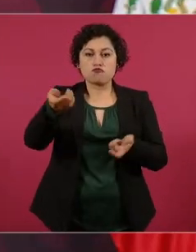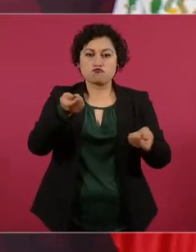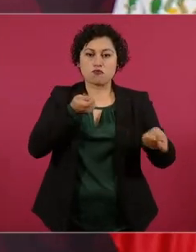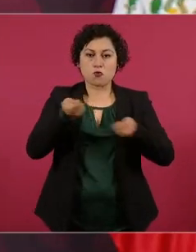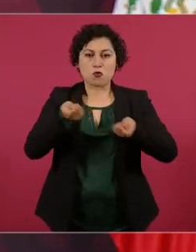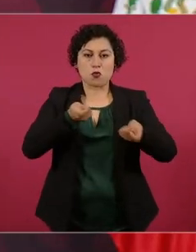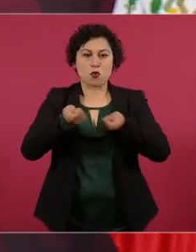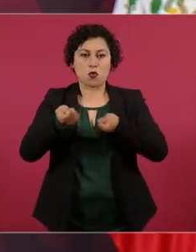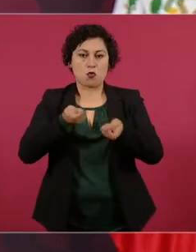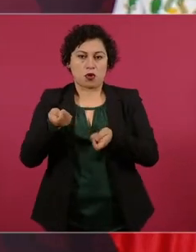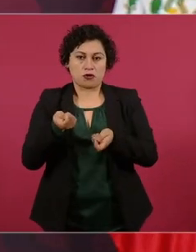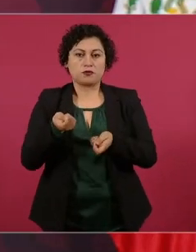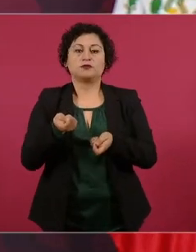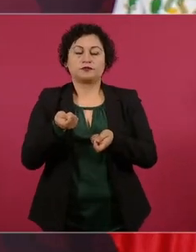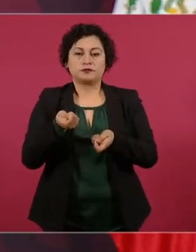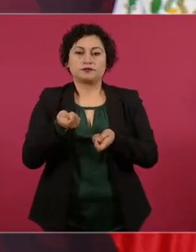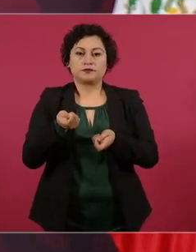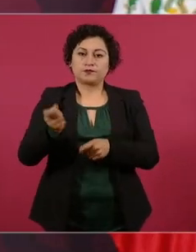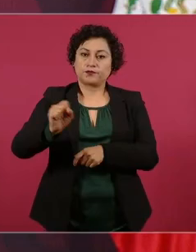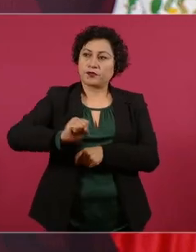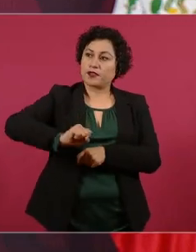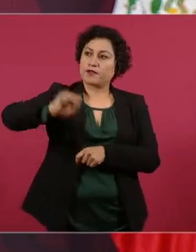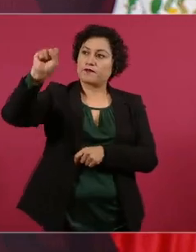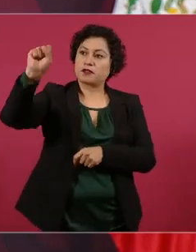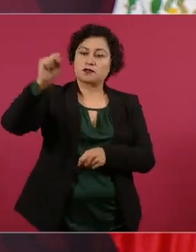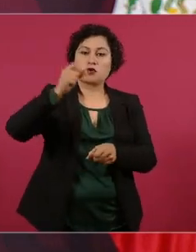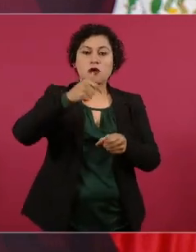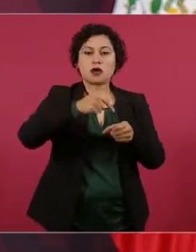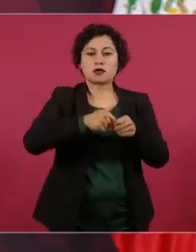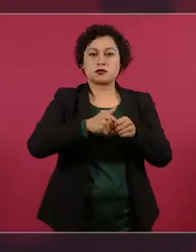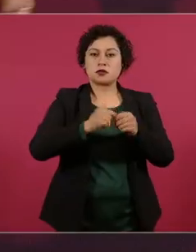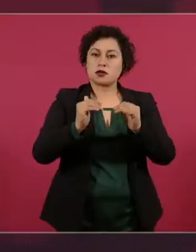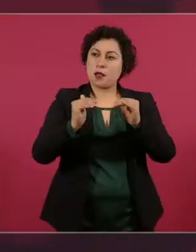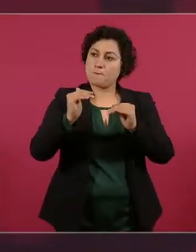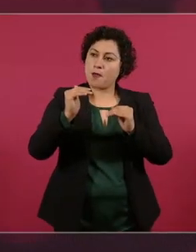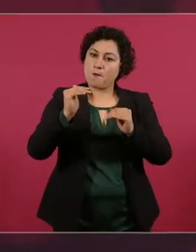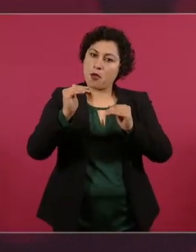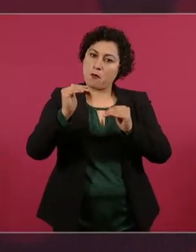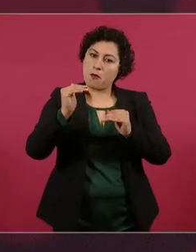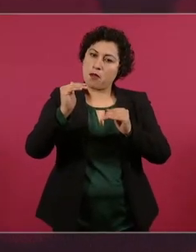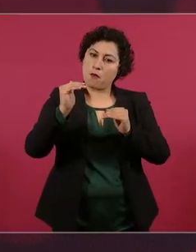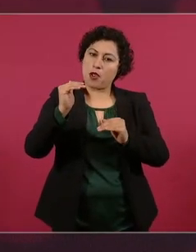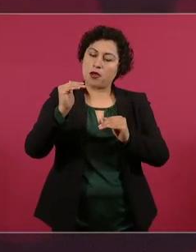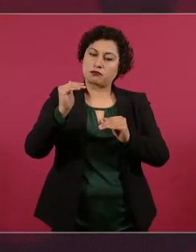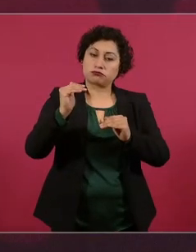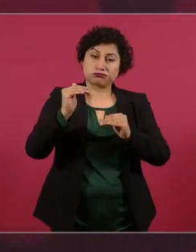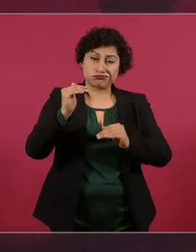nunca por encima de la inflación. Y no ha subido, ha bajado